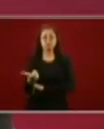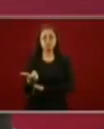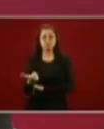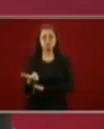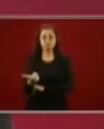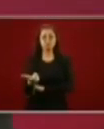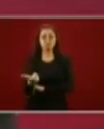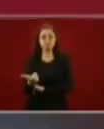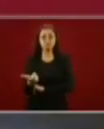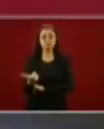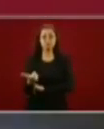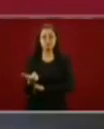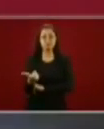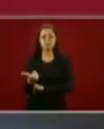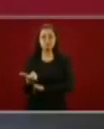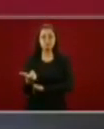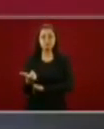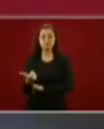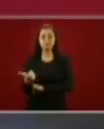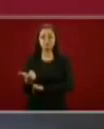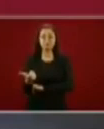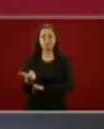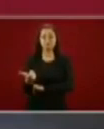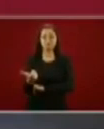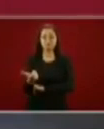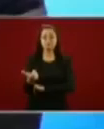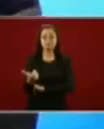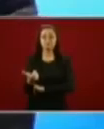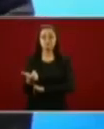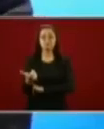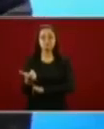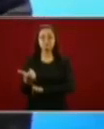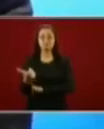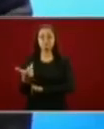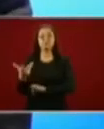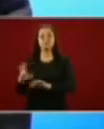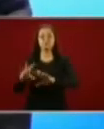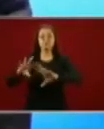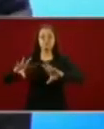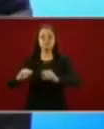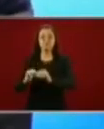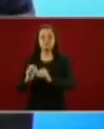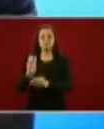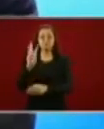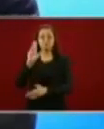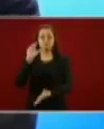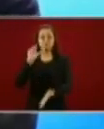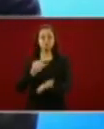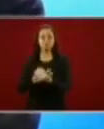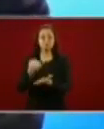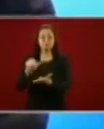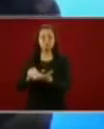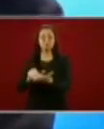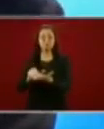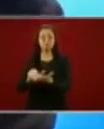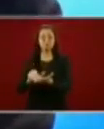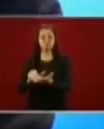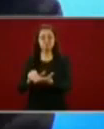contando. ¿Es broma? Pues no, es broma. Pero, entonces, ¿es en serio lo que estás diciendo? Ahora sí que te lo sacas y luego, sí, ¿qué haces? Y luego,